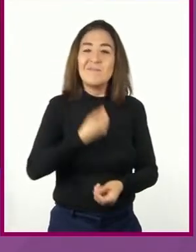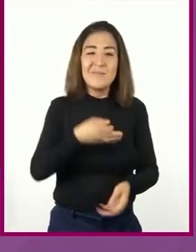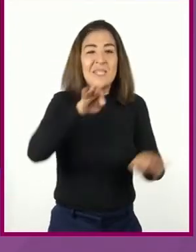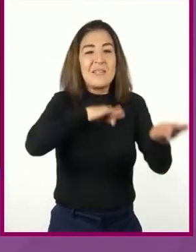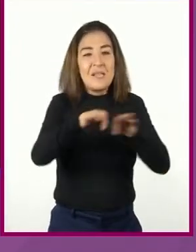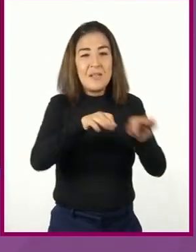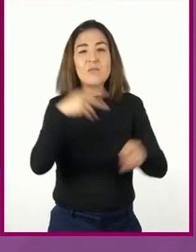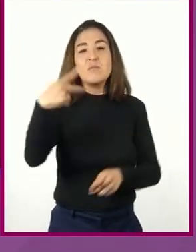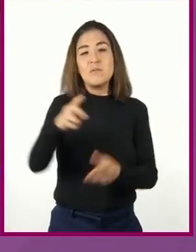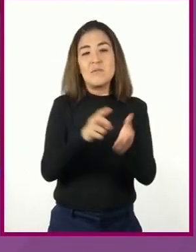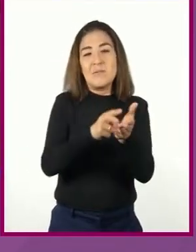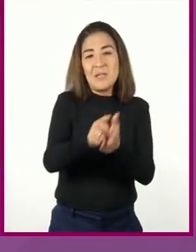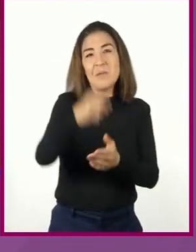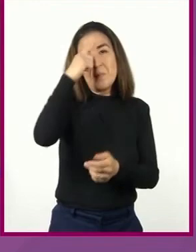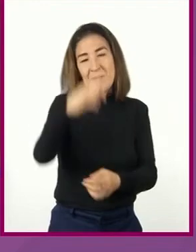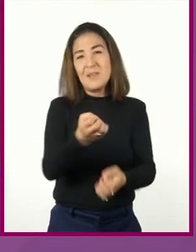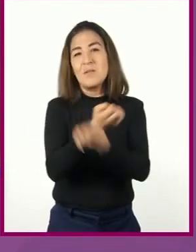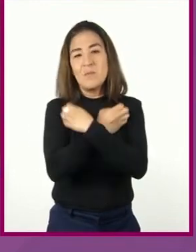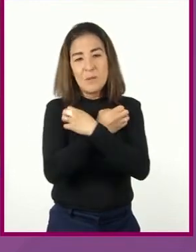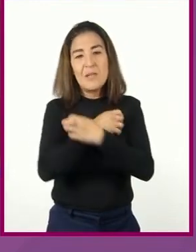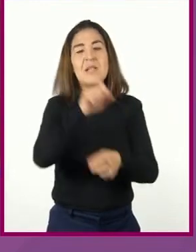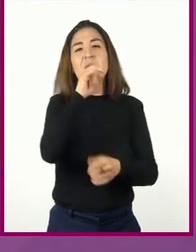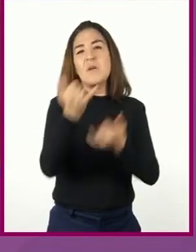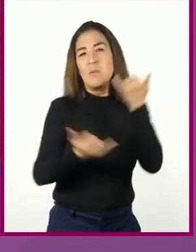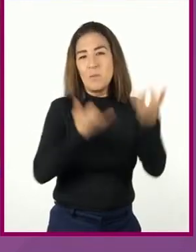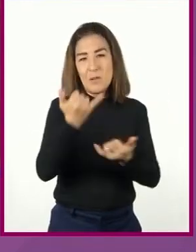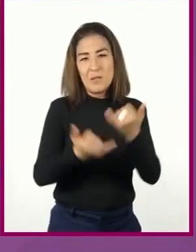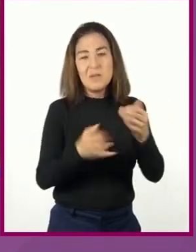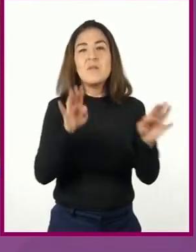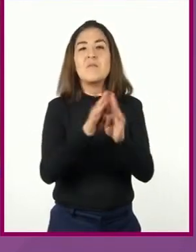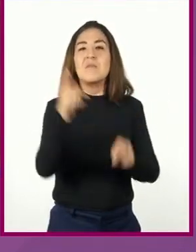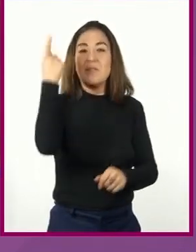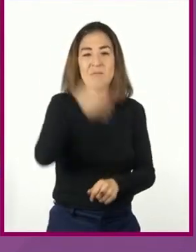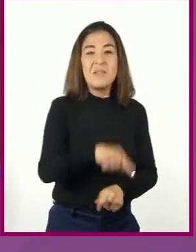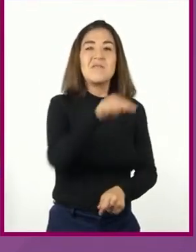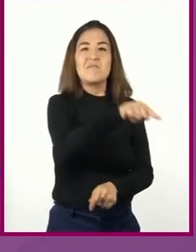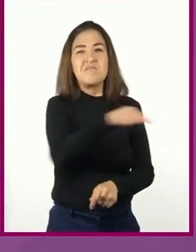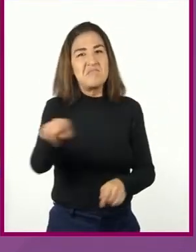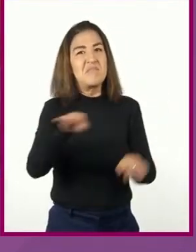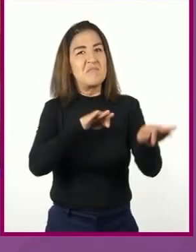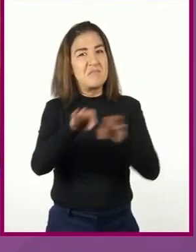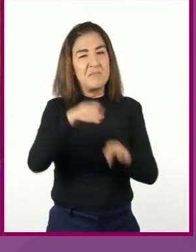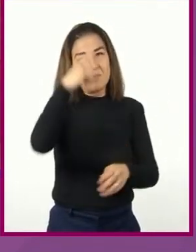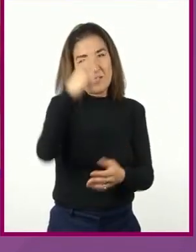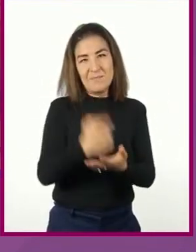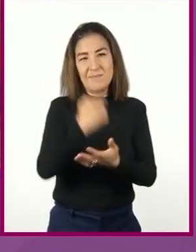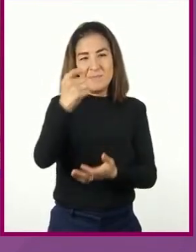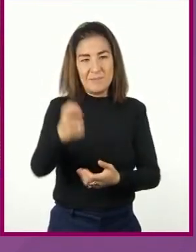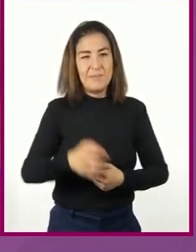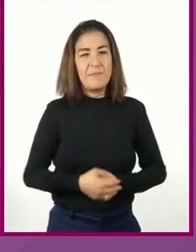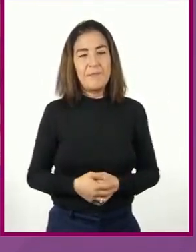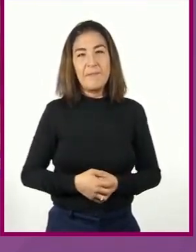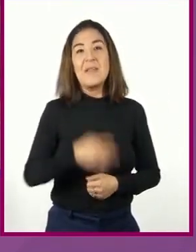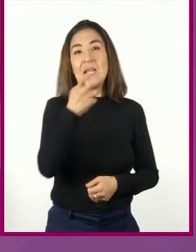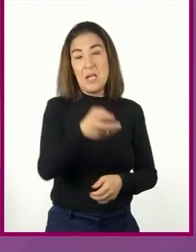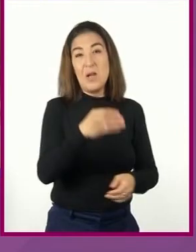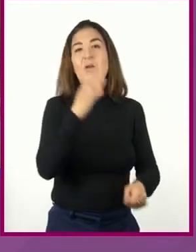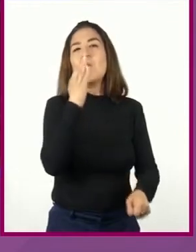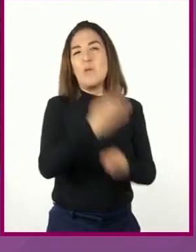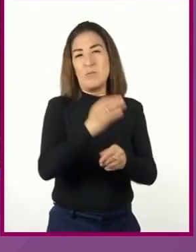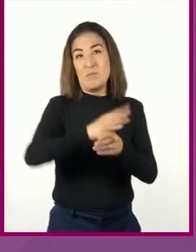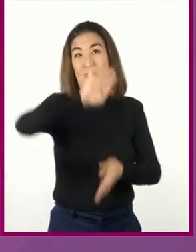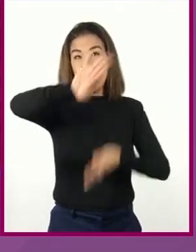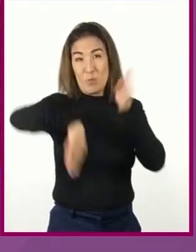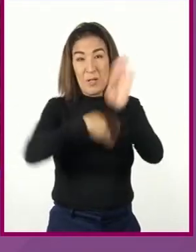solo afectan su derecho a la educación y al juego, sino que los someten a explotación económica. Así, en el actual panorama